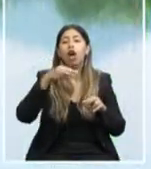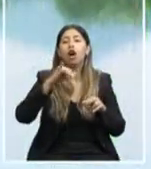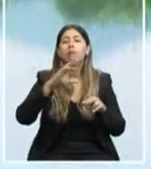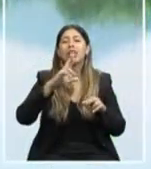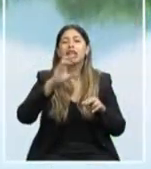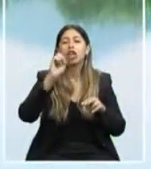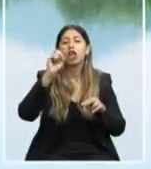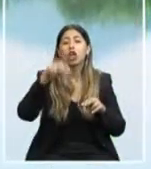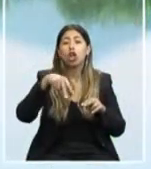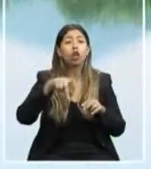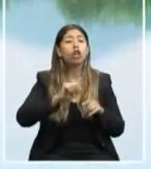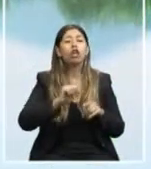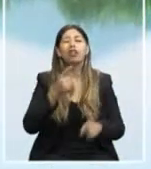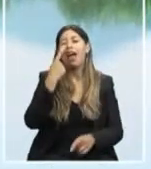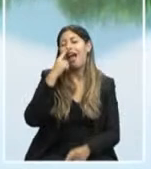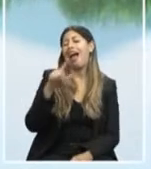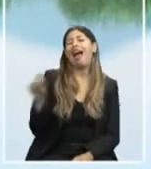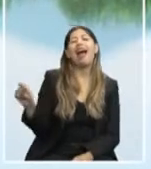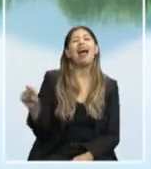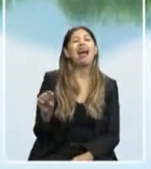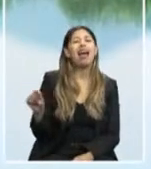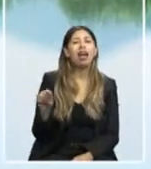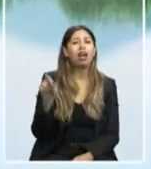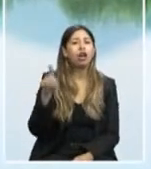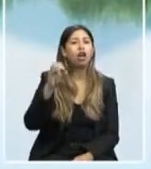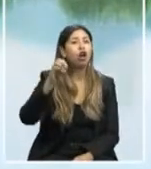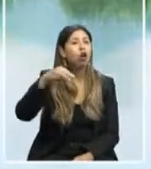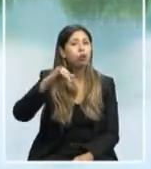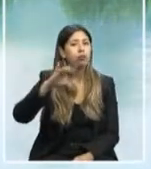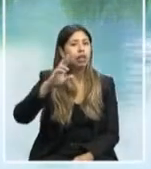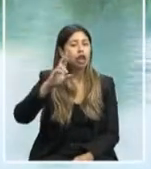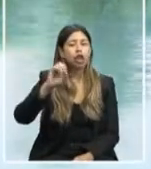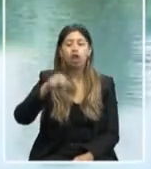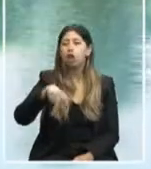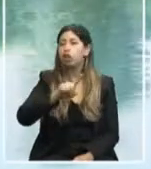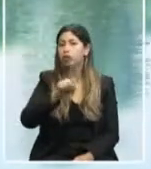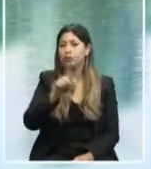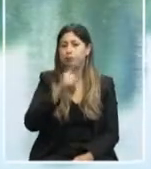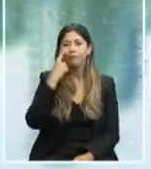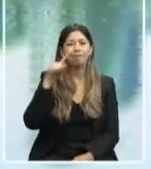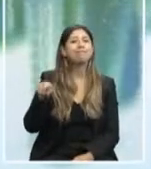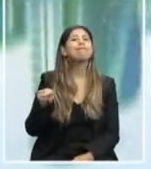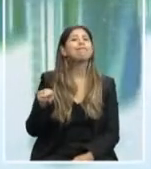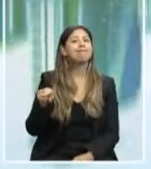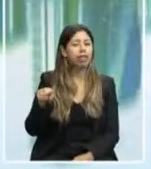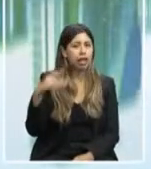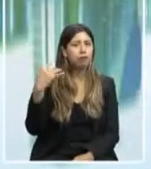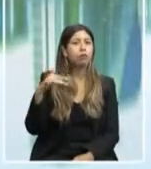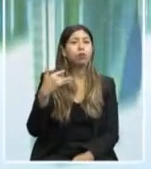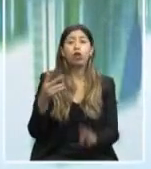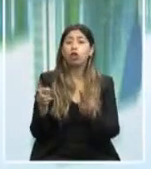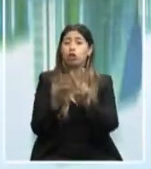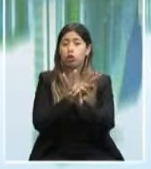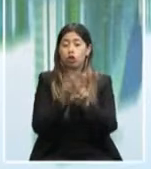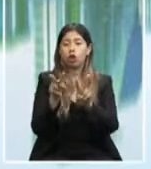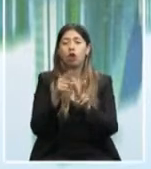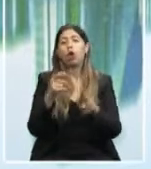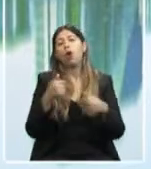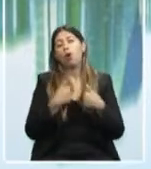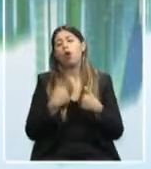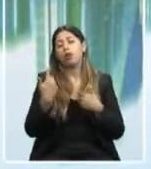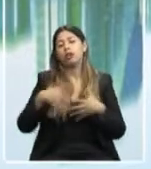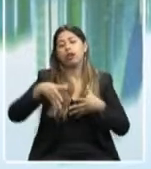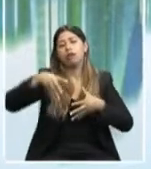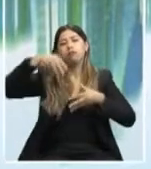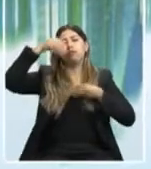de no subestimar a la variante Omicron, ya que existen dos componentes. Uno, la inmunidad ya adquirida,